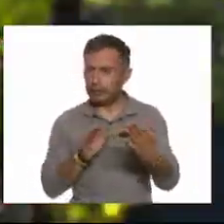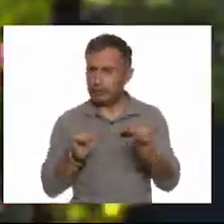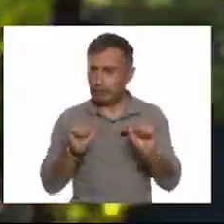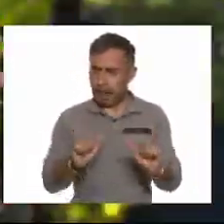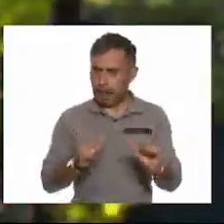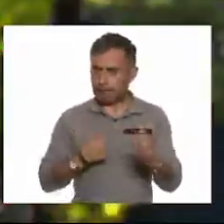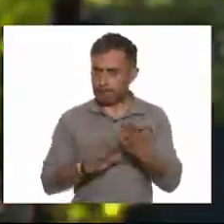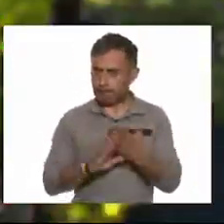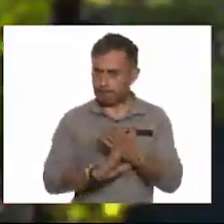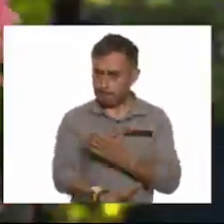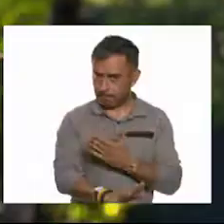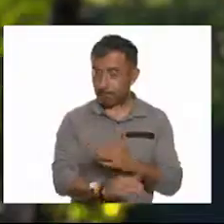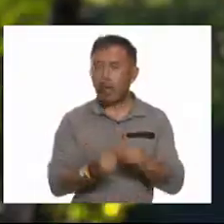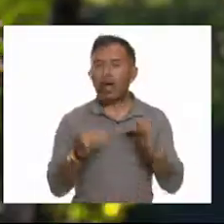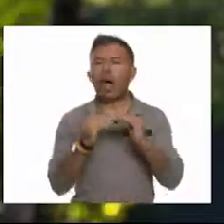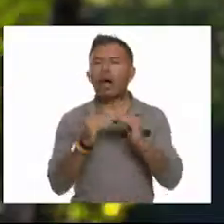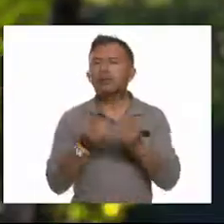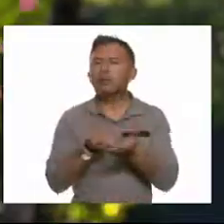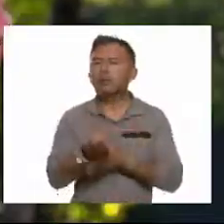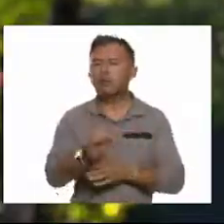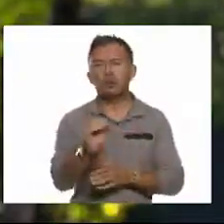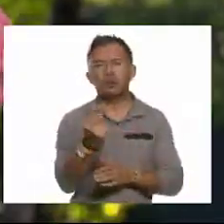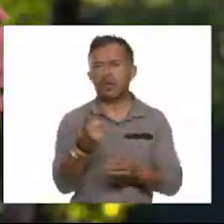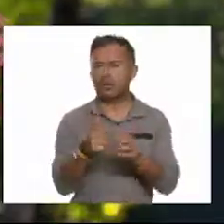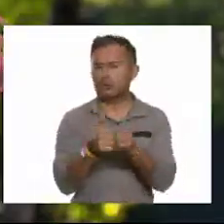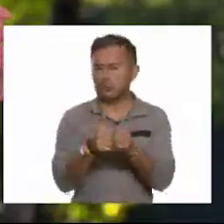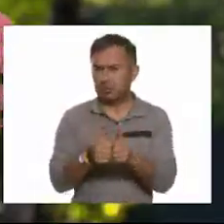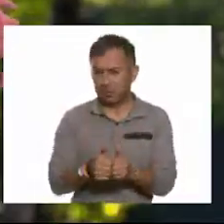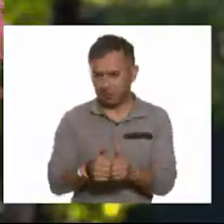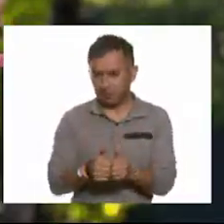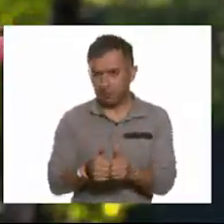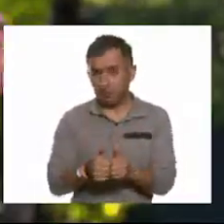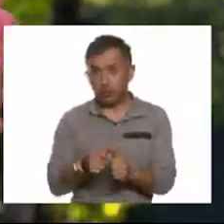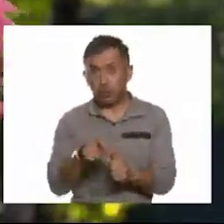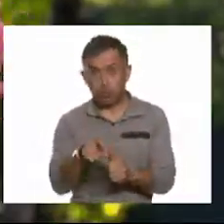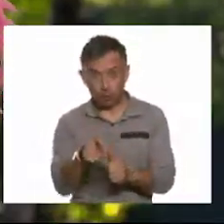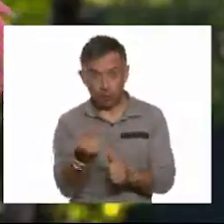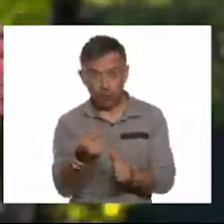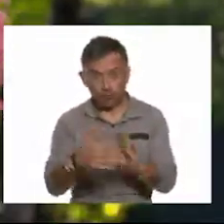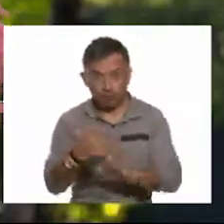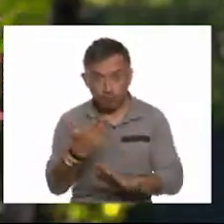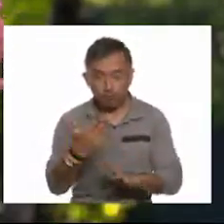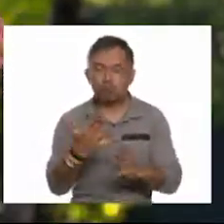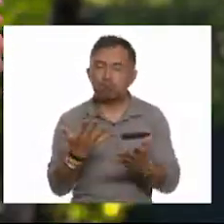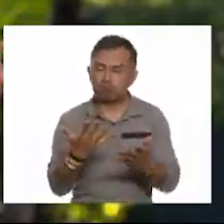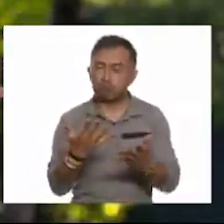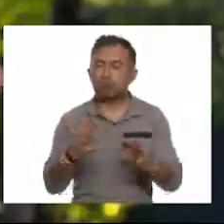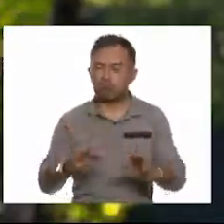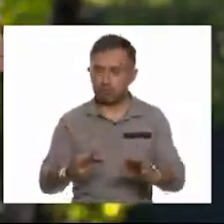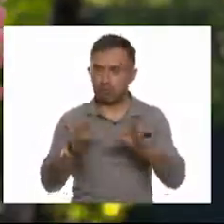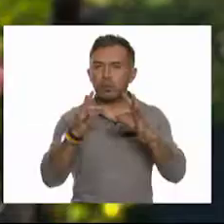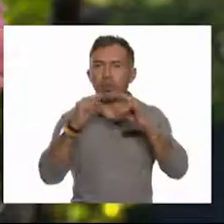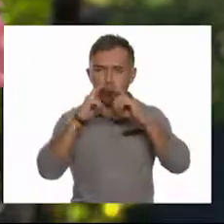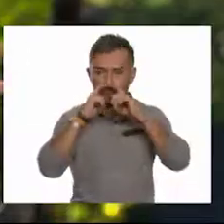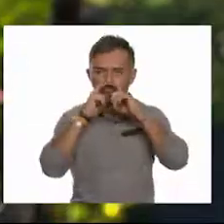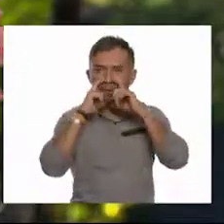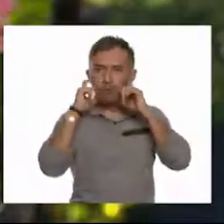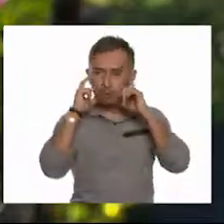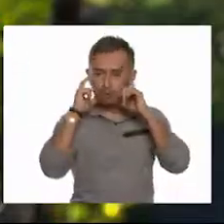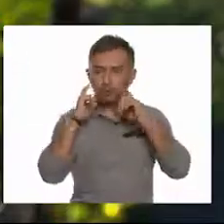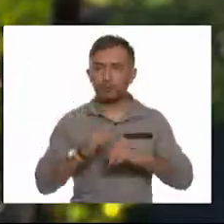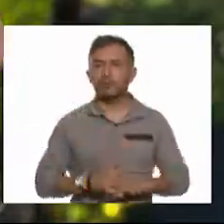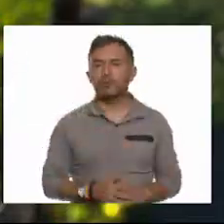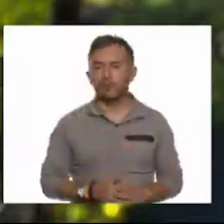no salir de casa a menos que sea muy necesario. Si lo haces, utiliza el